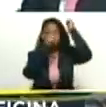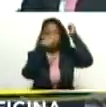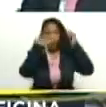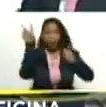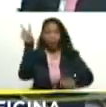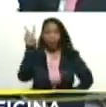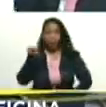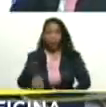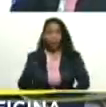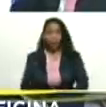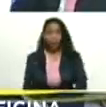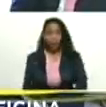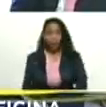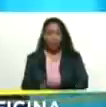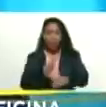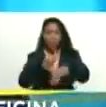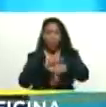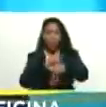doctor Larry Daboe,